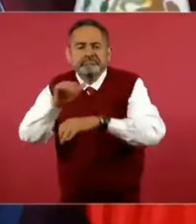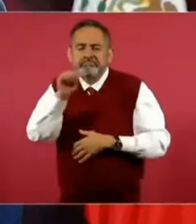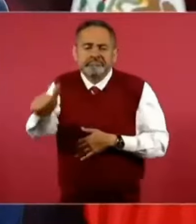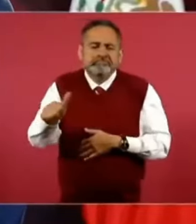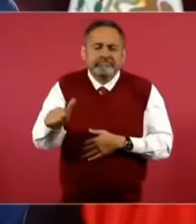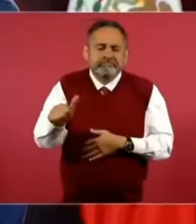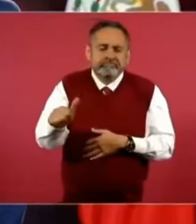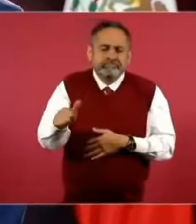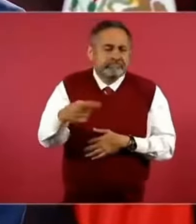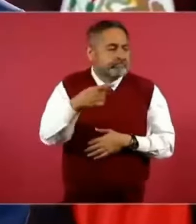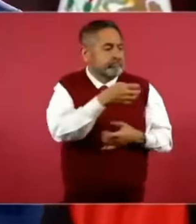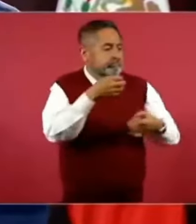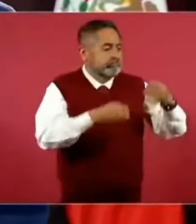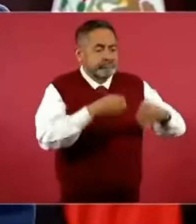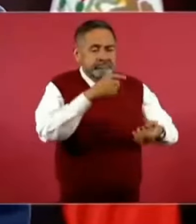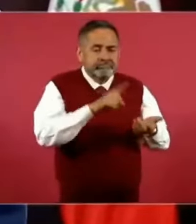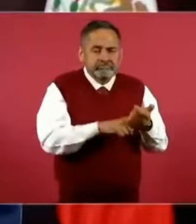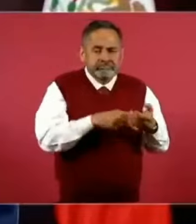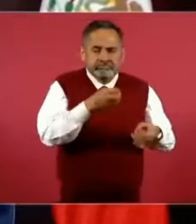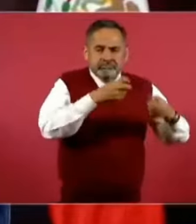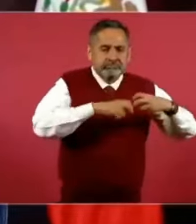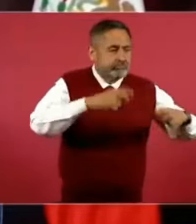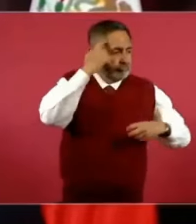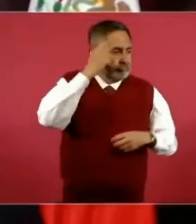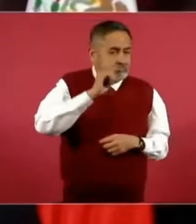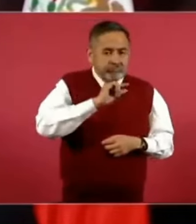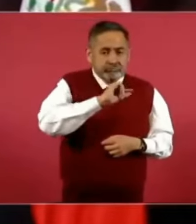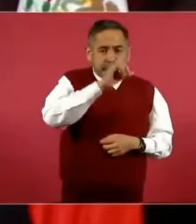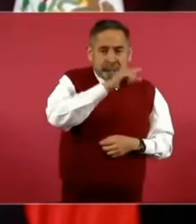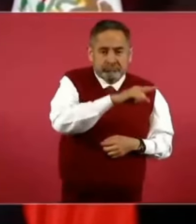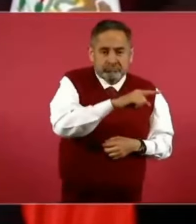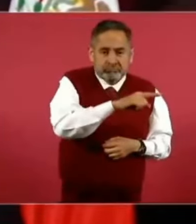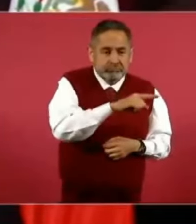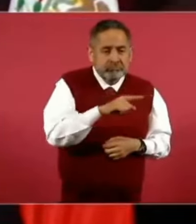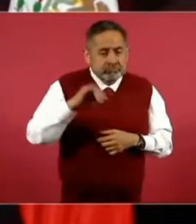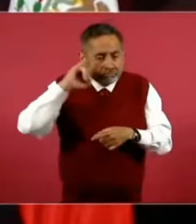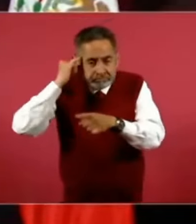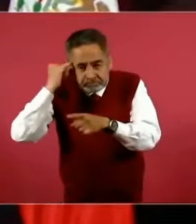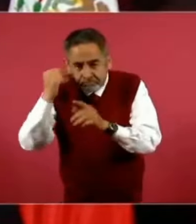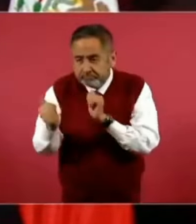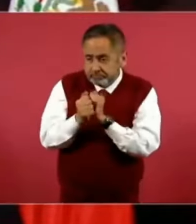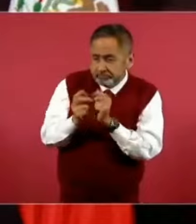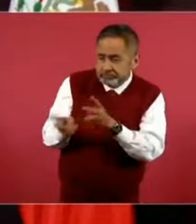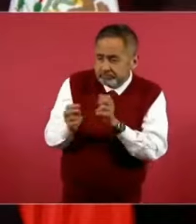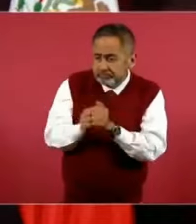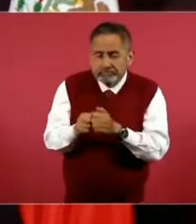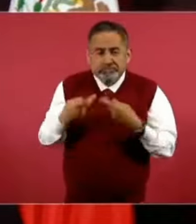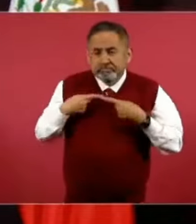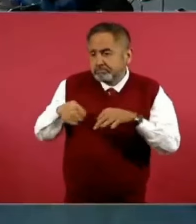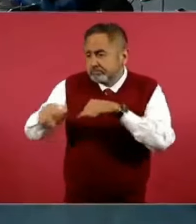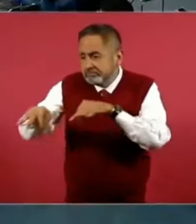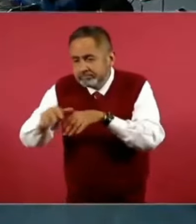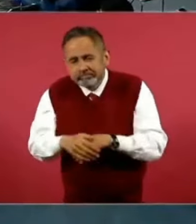de un juez, de un magistrado, de un ministro, a un campesino, a un obrero,